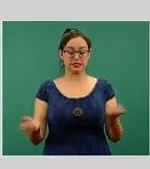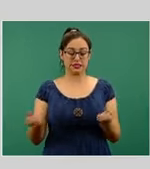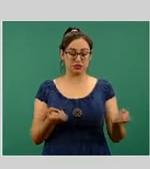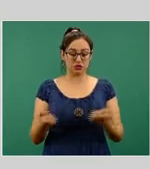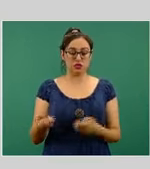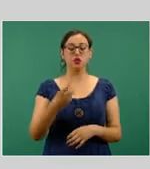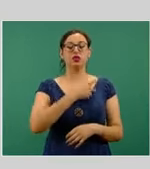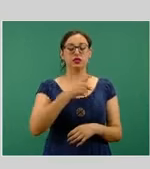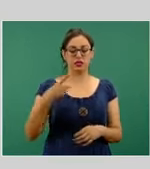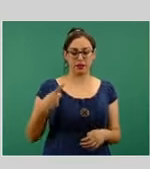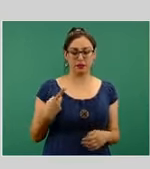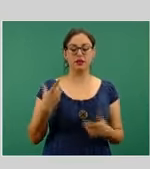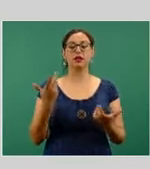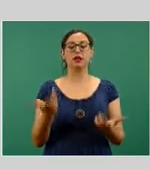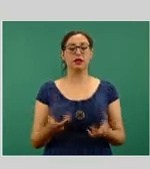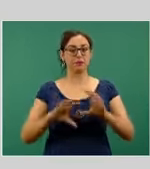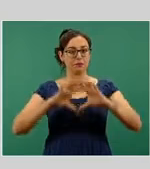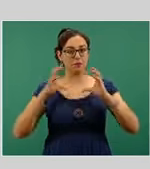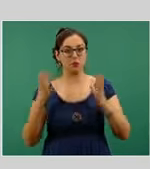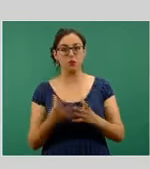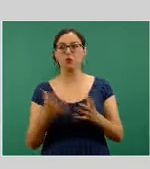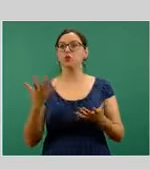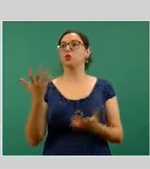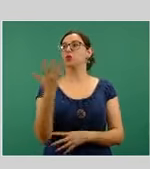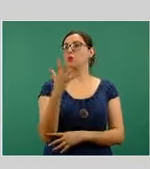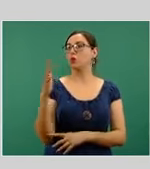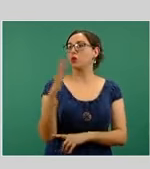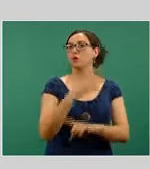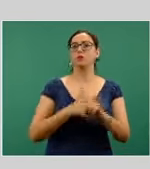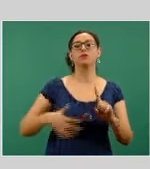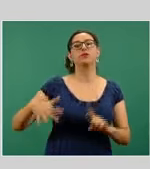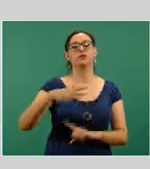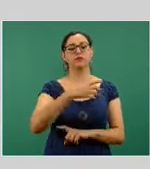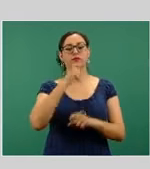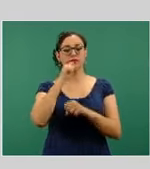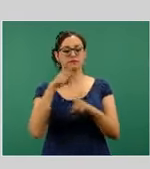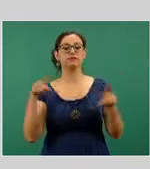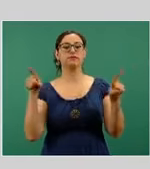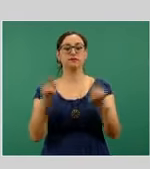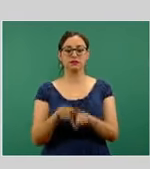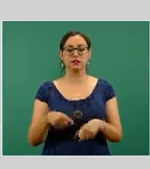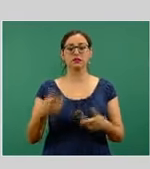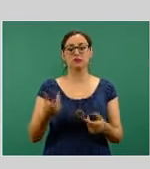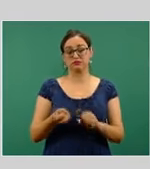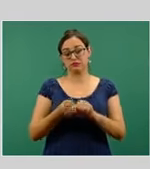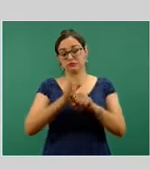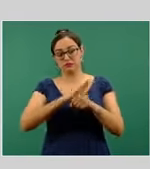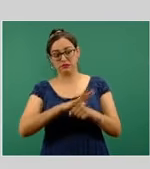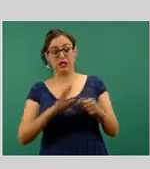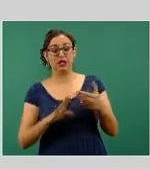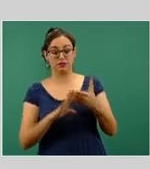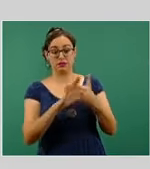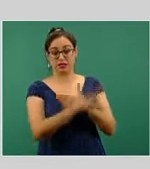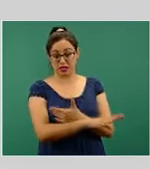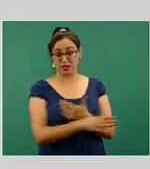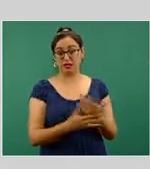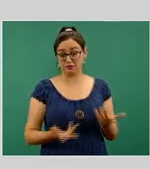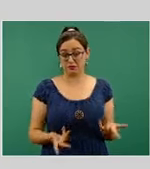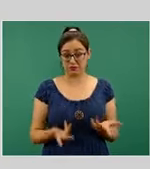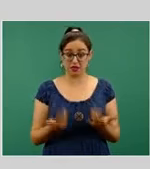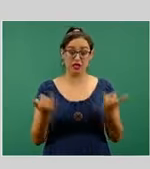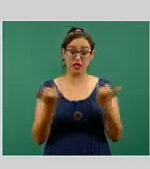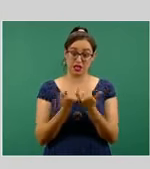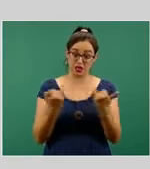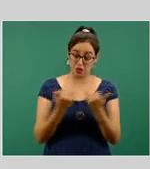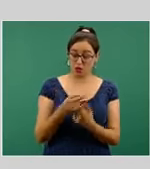sinérgicos planetarios de salud ambiental y también de protección ante infecciones por COVID. Y finalmente, orientación